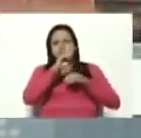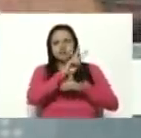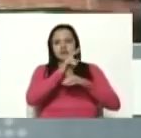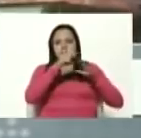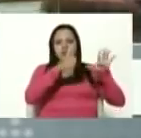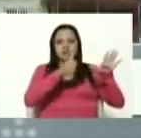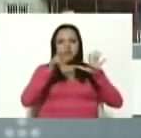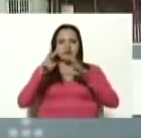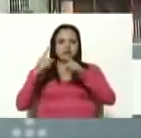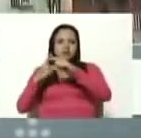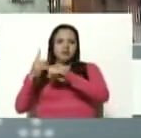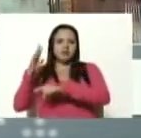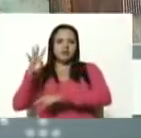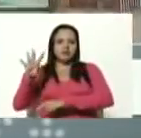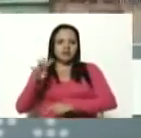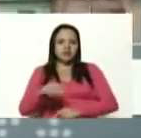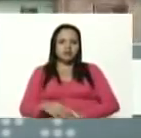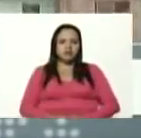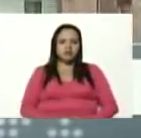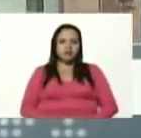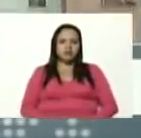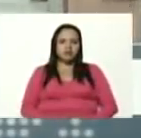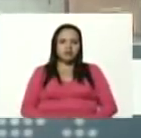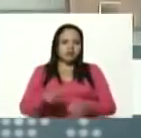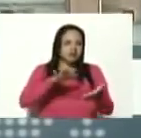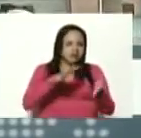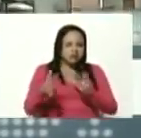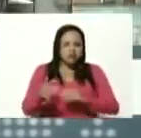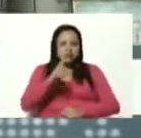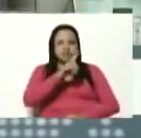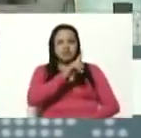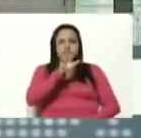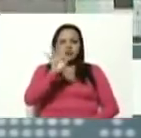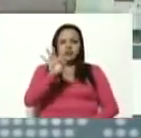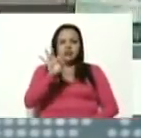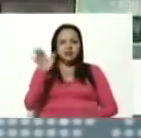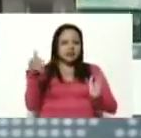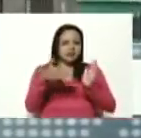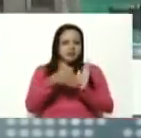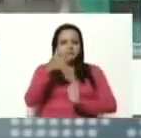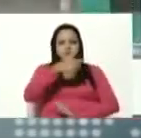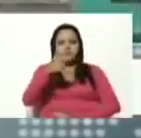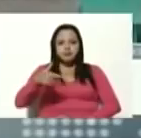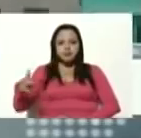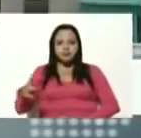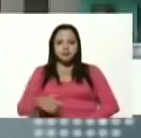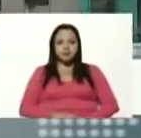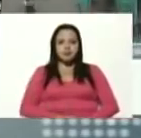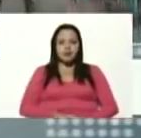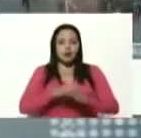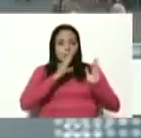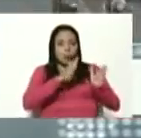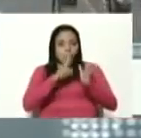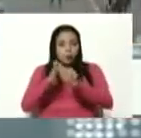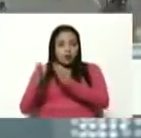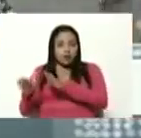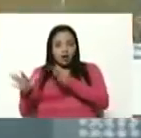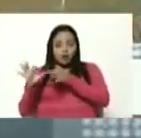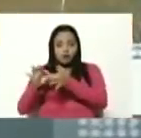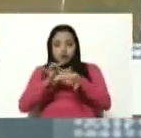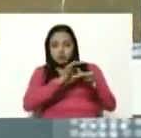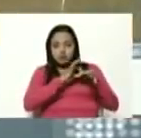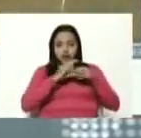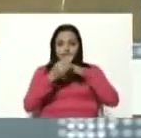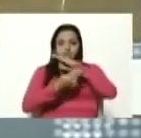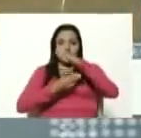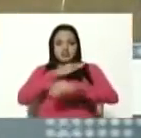3.267 por cuatro, casi 13.000 habitantes organizados y articulados por esta base